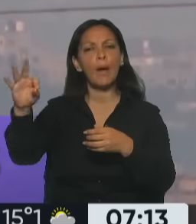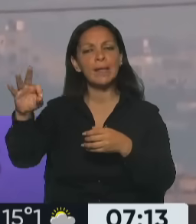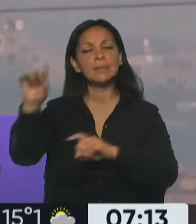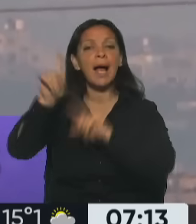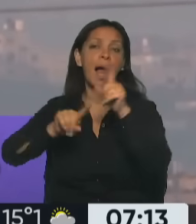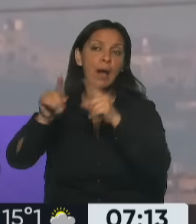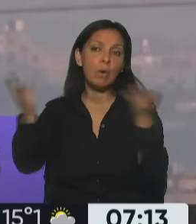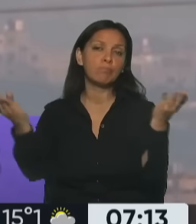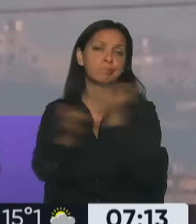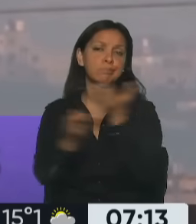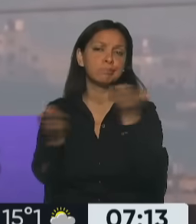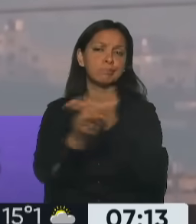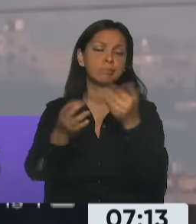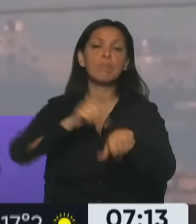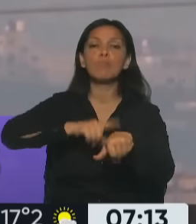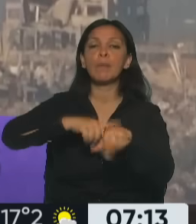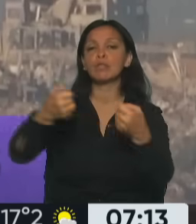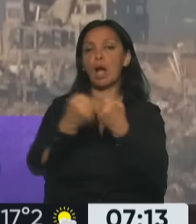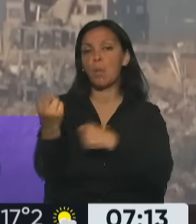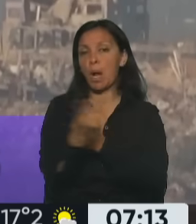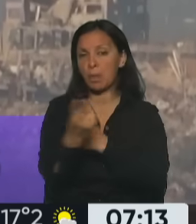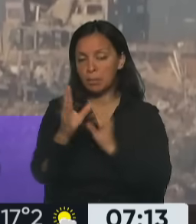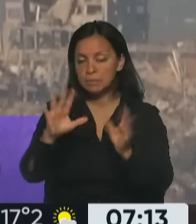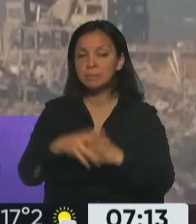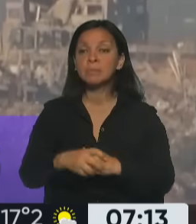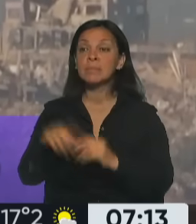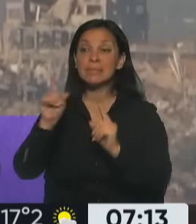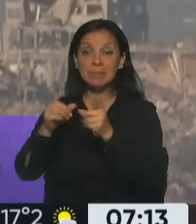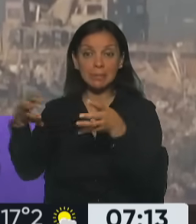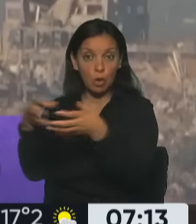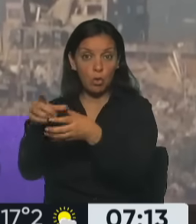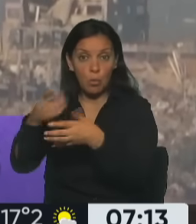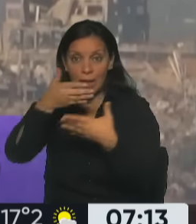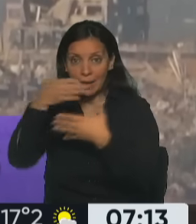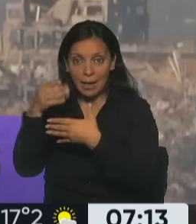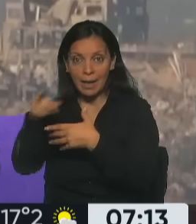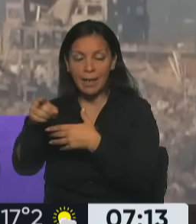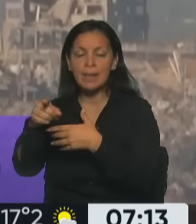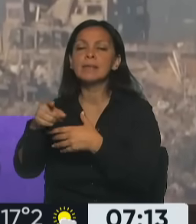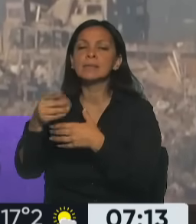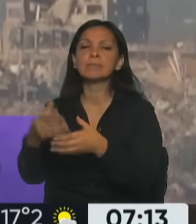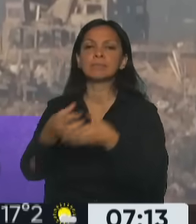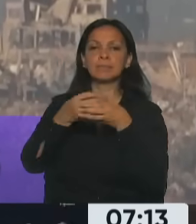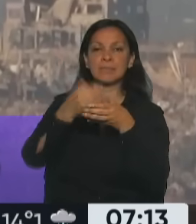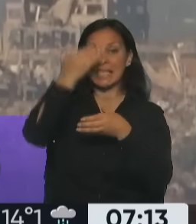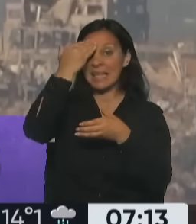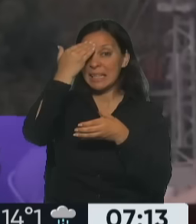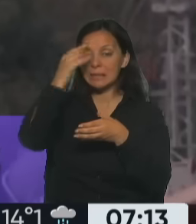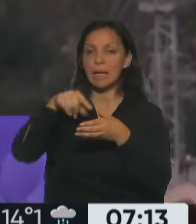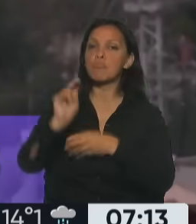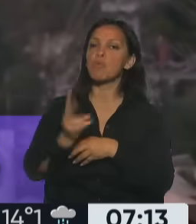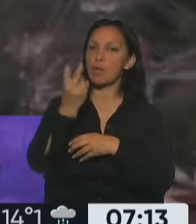en el momento de la tregua. Bueno, de ese grupo, 15 dice Israel que han fallecido. De